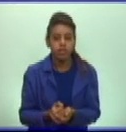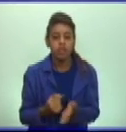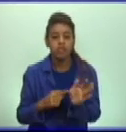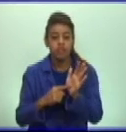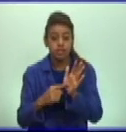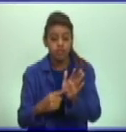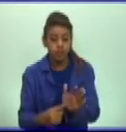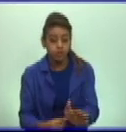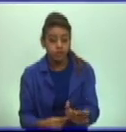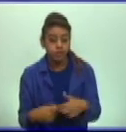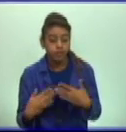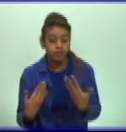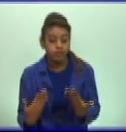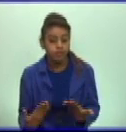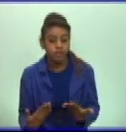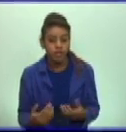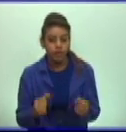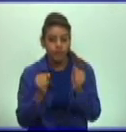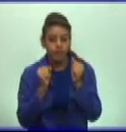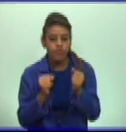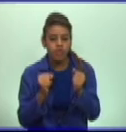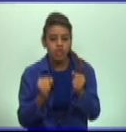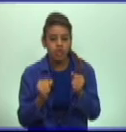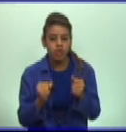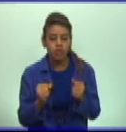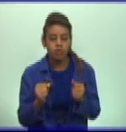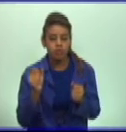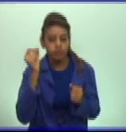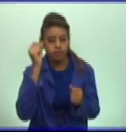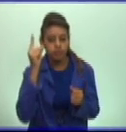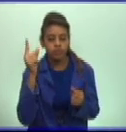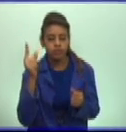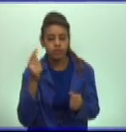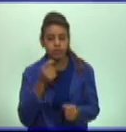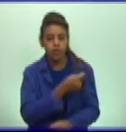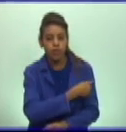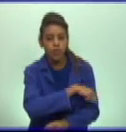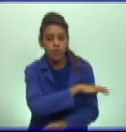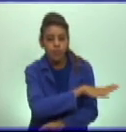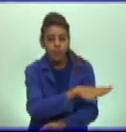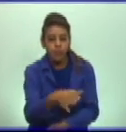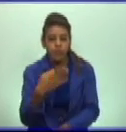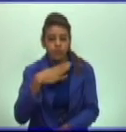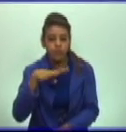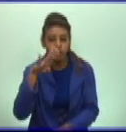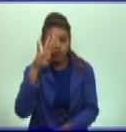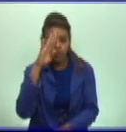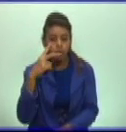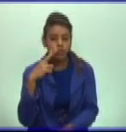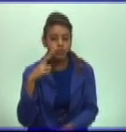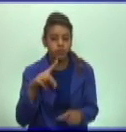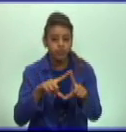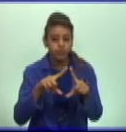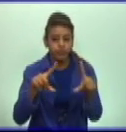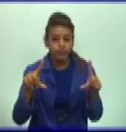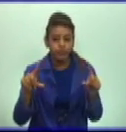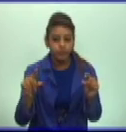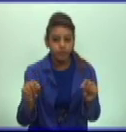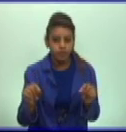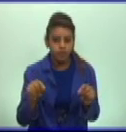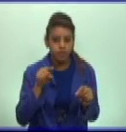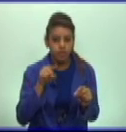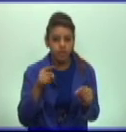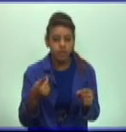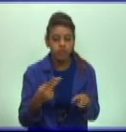en ese acto la firme decisión del pueblo cubano. Yo los invito entonces a ver un fragmento de